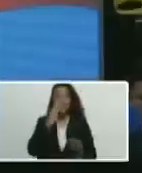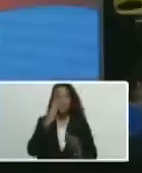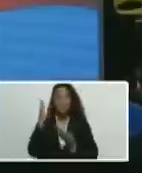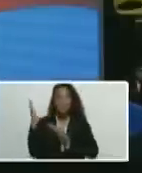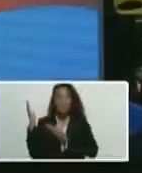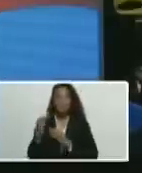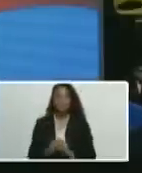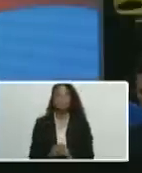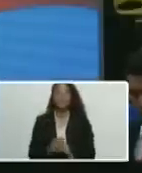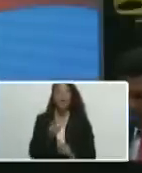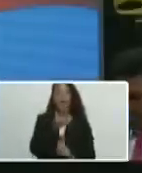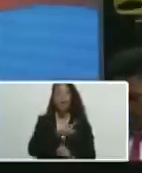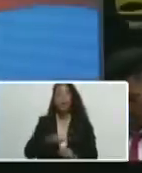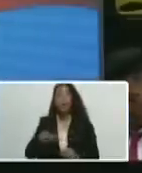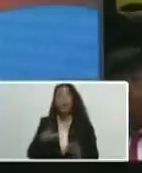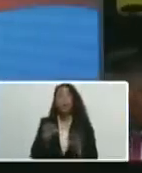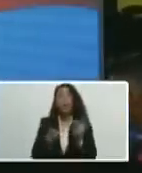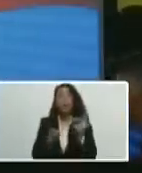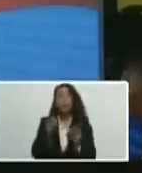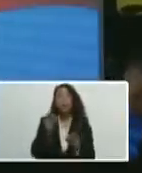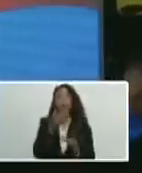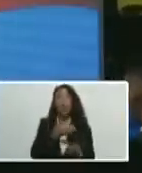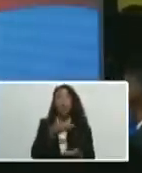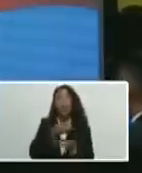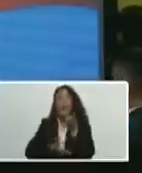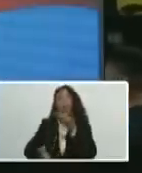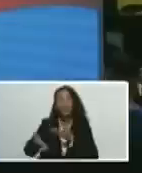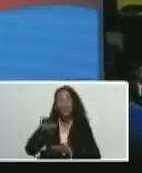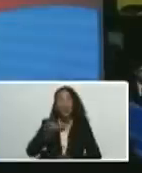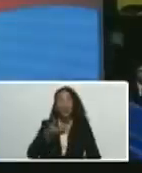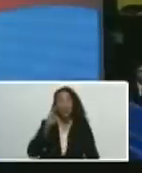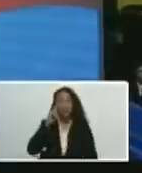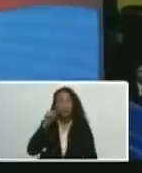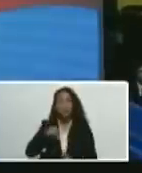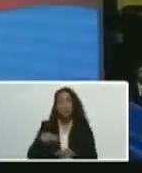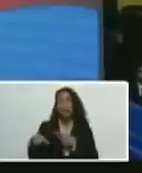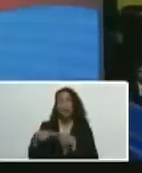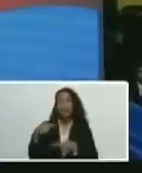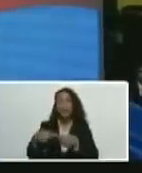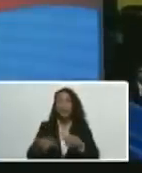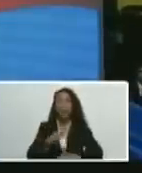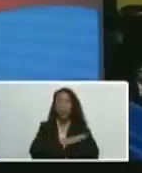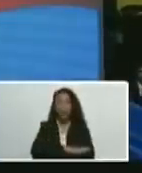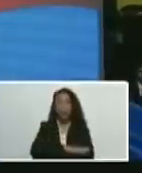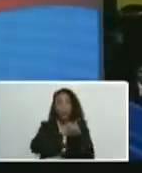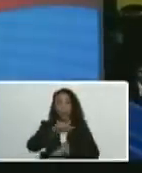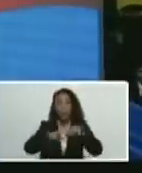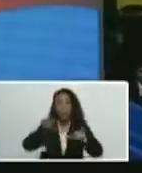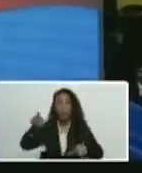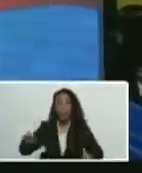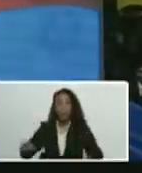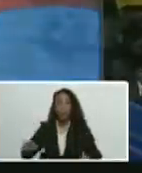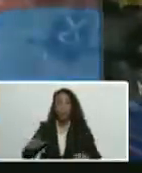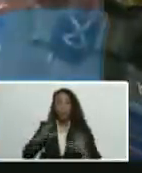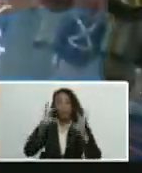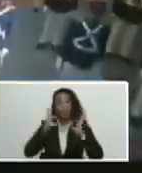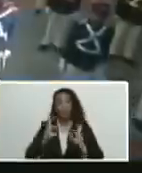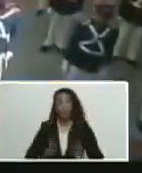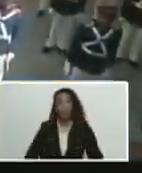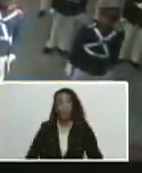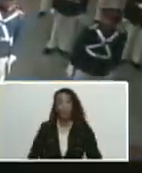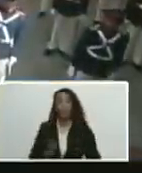la esencia y el equilibrio de las relaciones causa y efecto entre los factores físicos